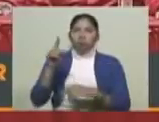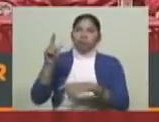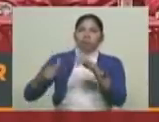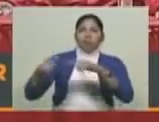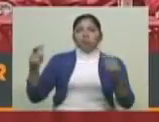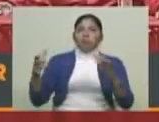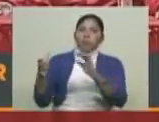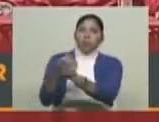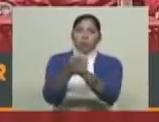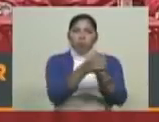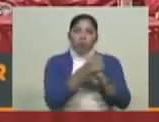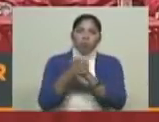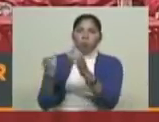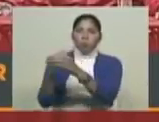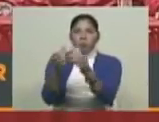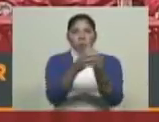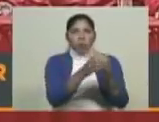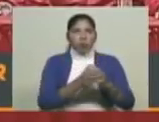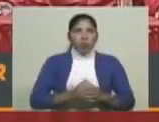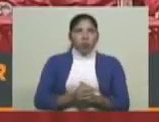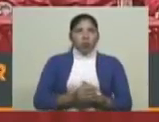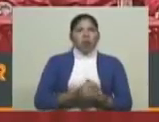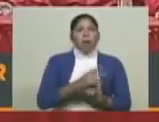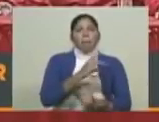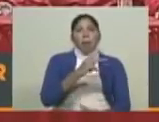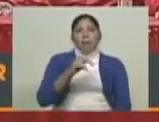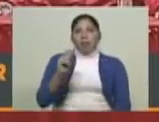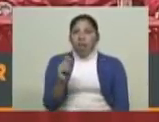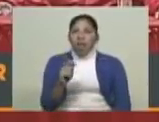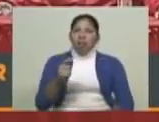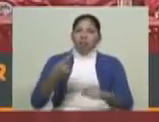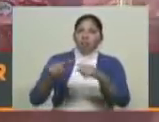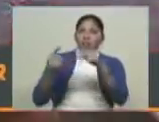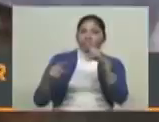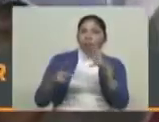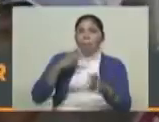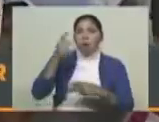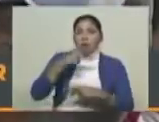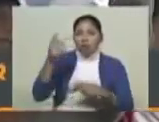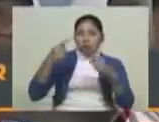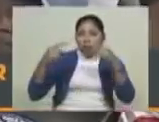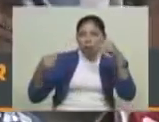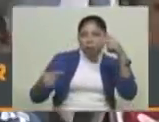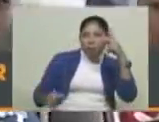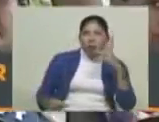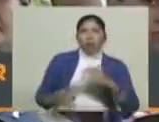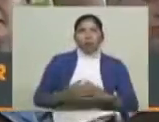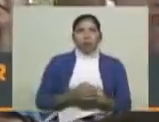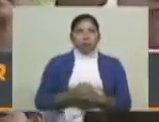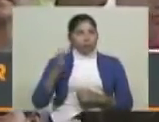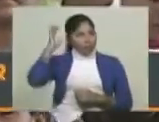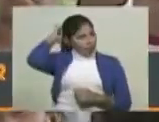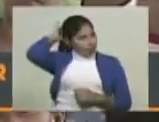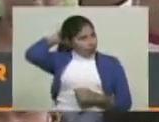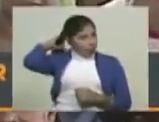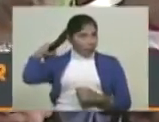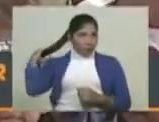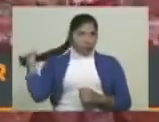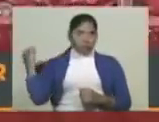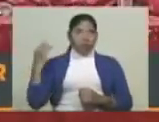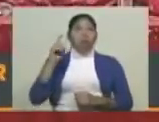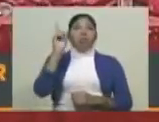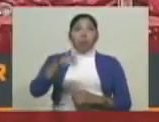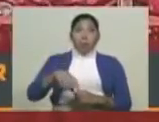polo patriótico. Aquí están los compañeros del PPT, Alianza para el Cambio. Están los compañeros de Ora por aquí, está